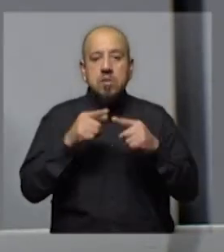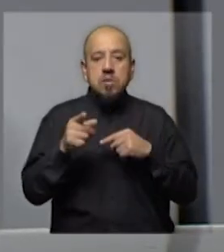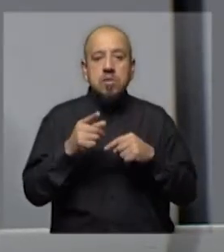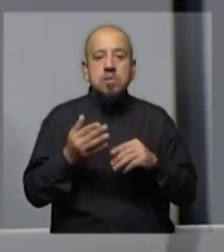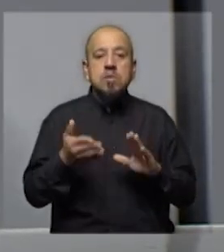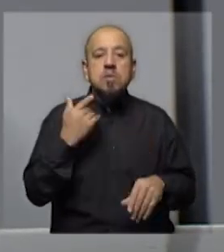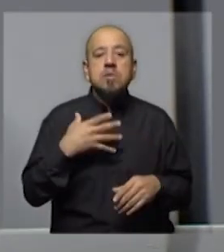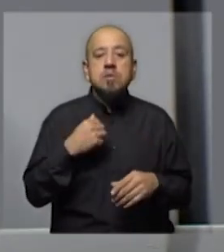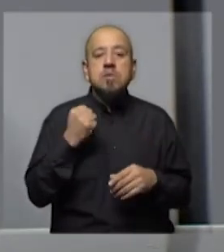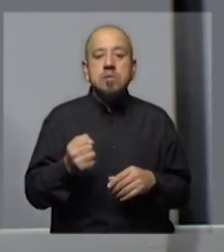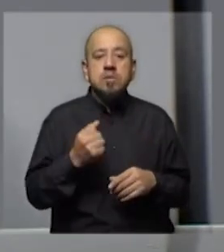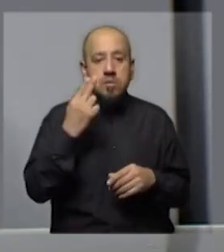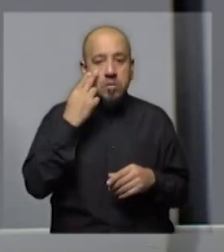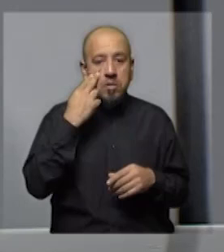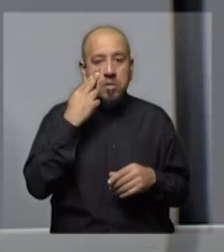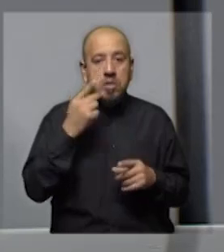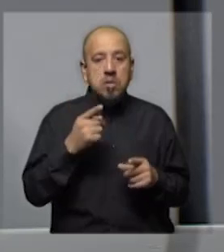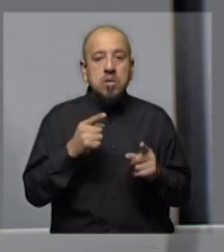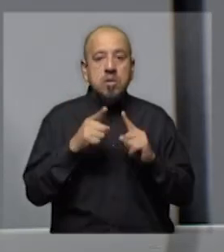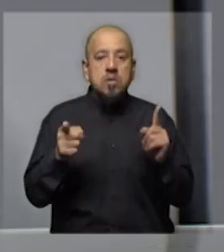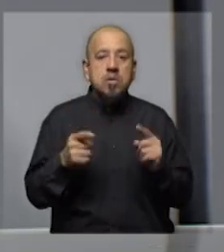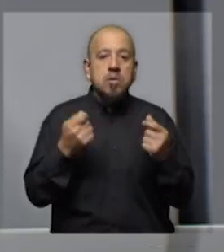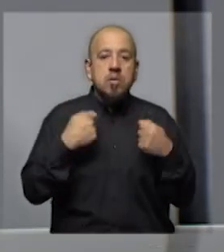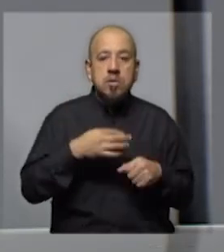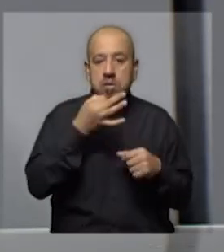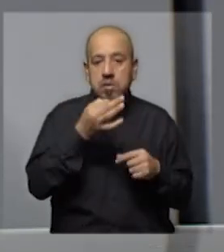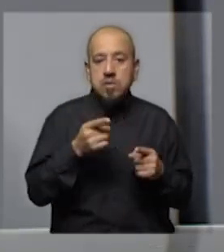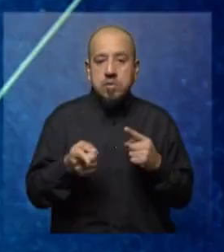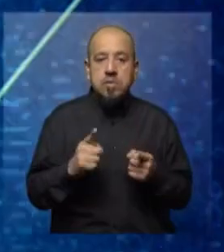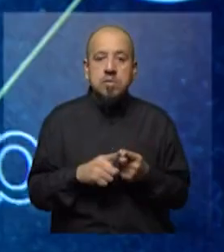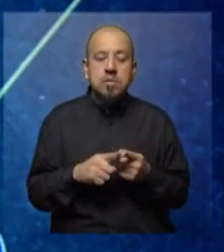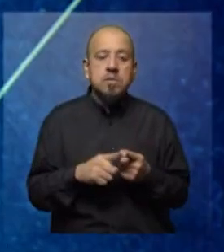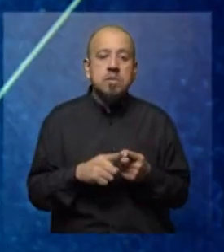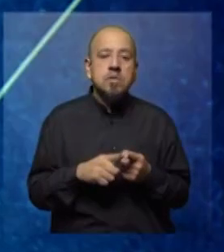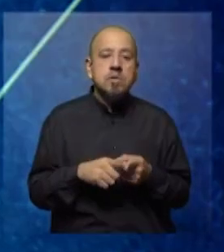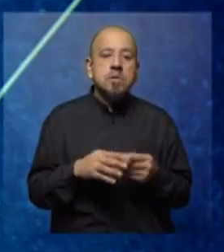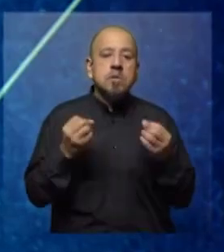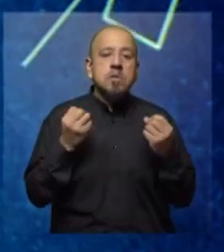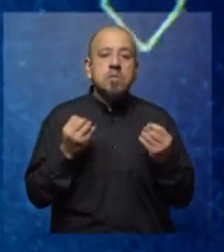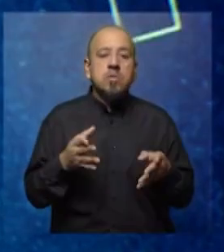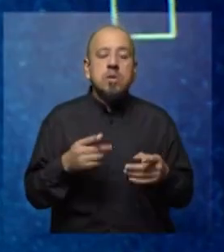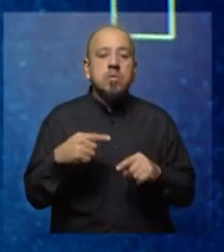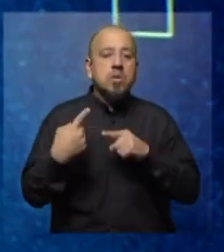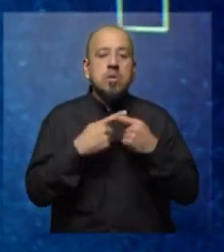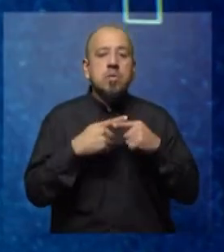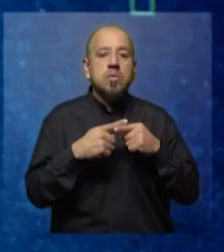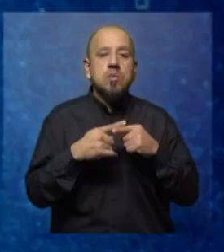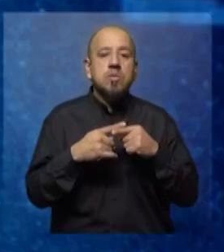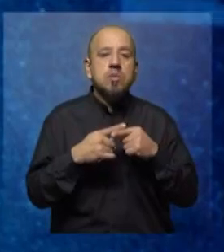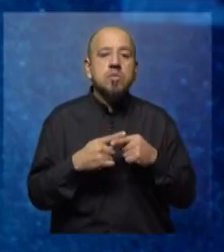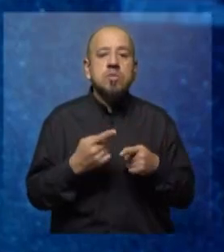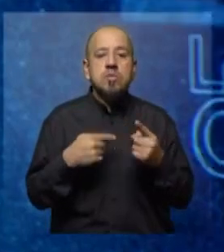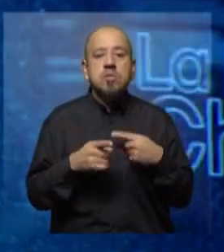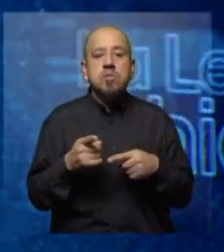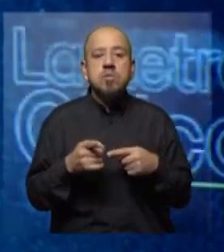apasionante problematizar y no ponerse una camiseta y ver todo desde ahí exactamente porque él dice en una discusión Cuando alguien Presenta